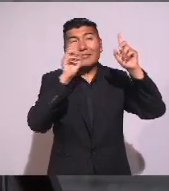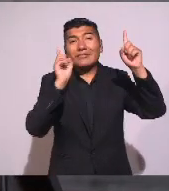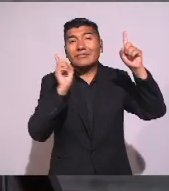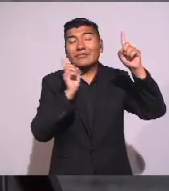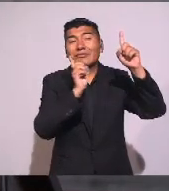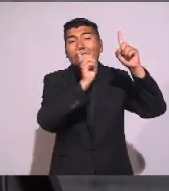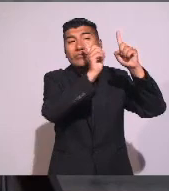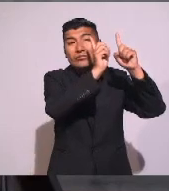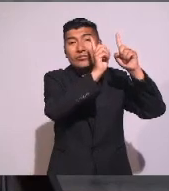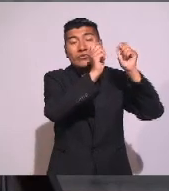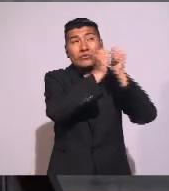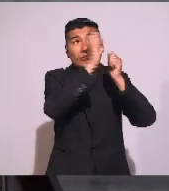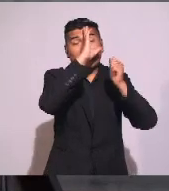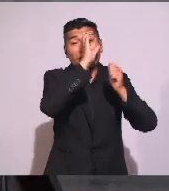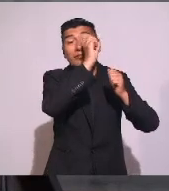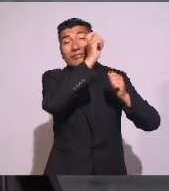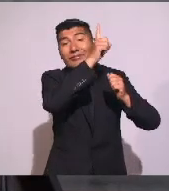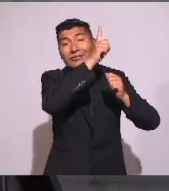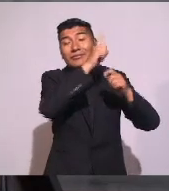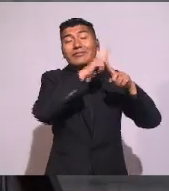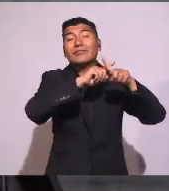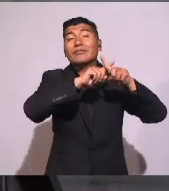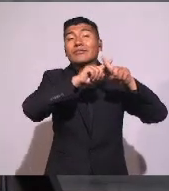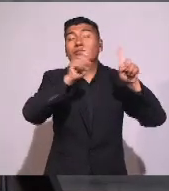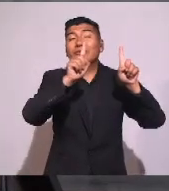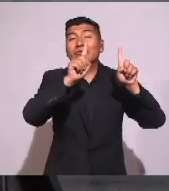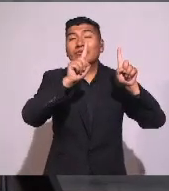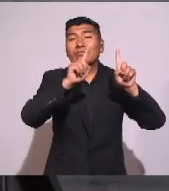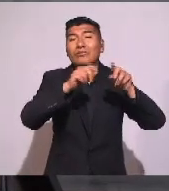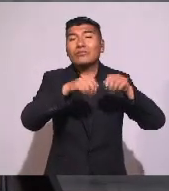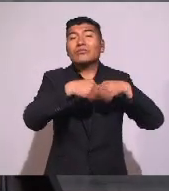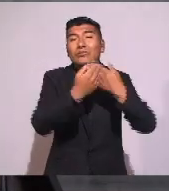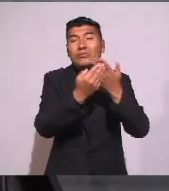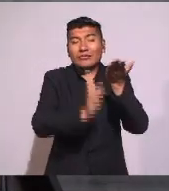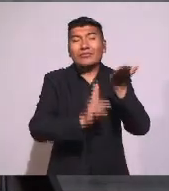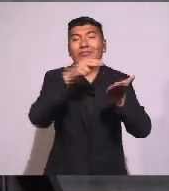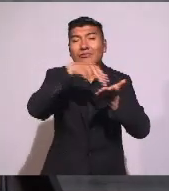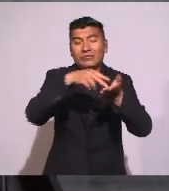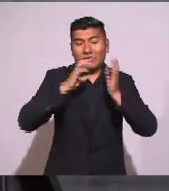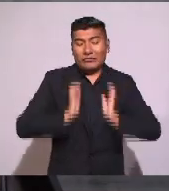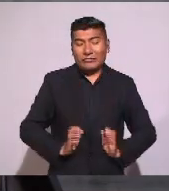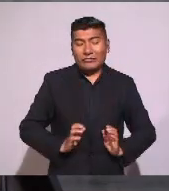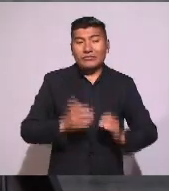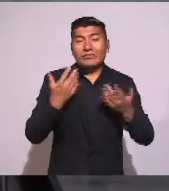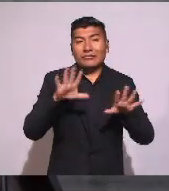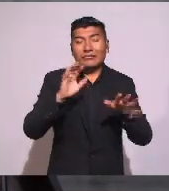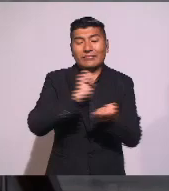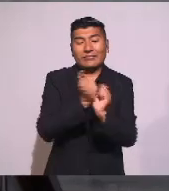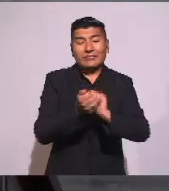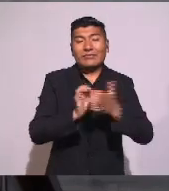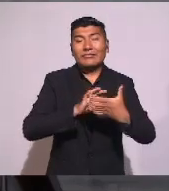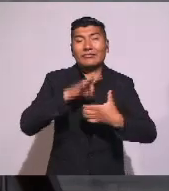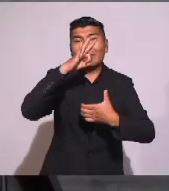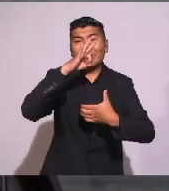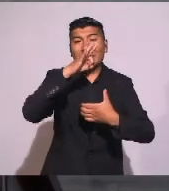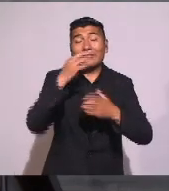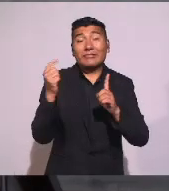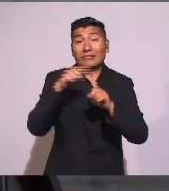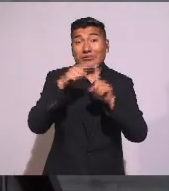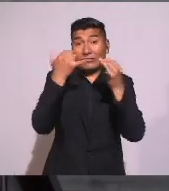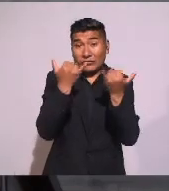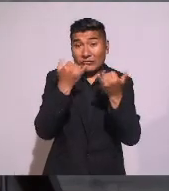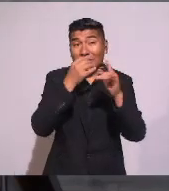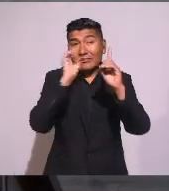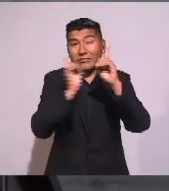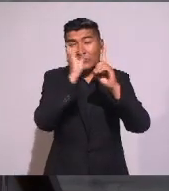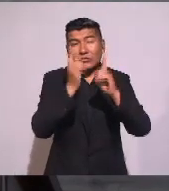con él pero como resucitado hasta ahora los discípulos se habían